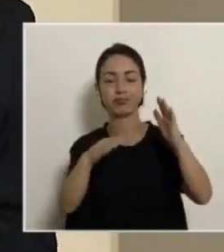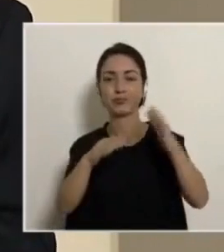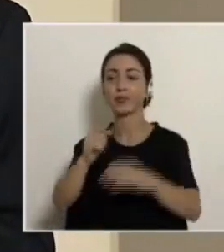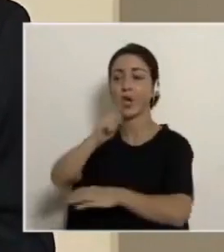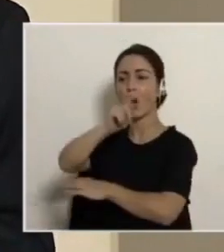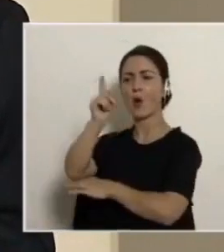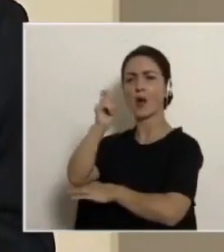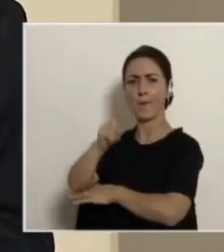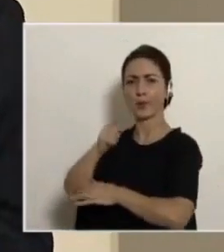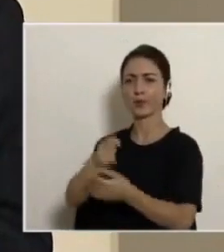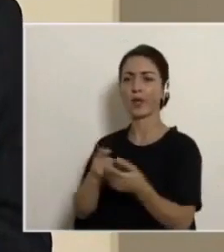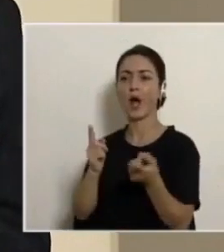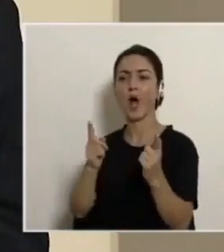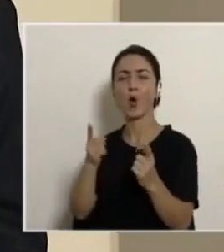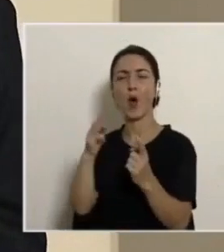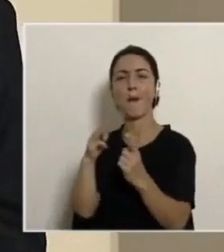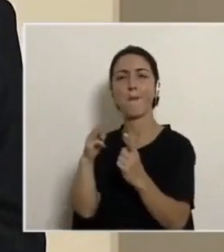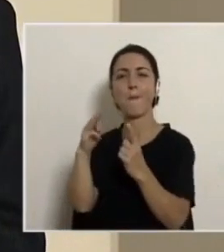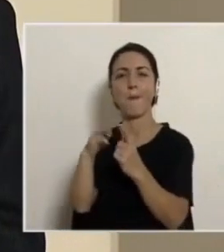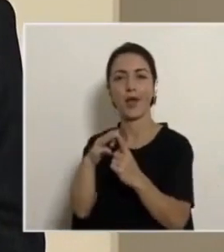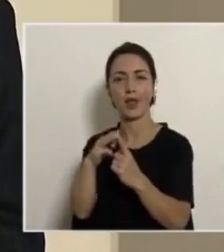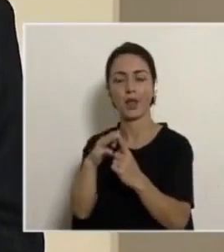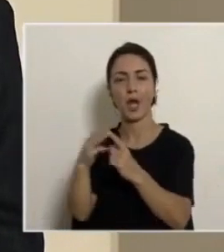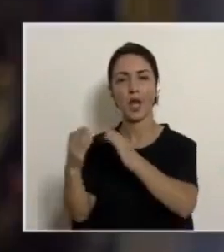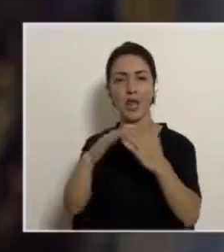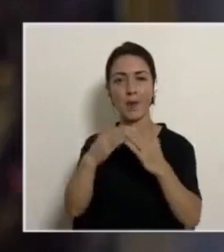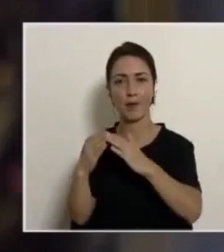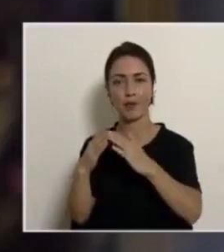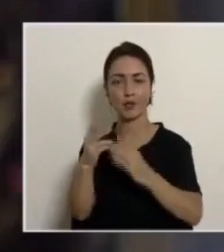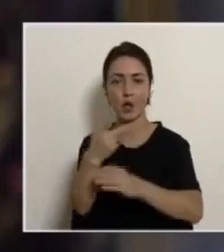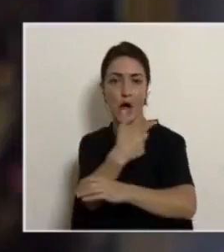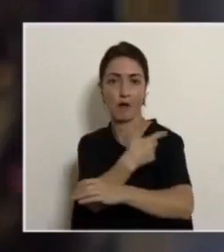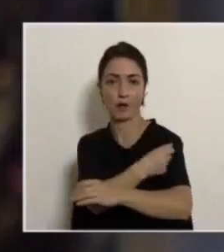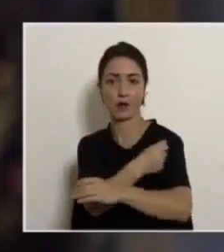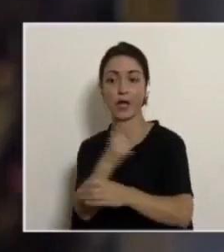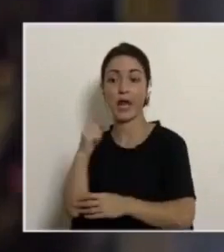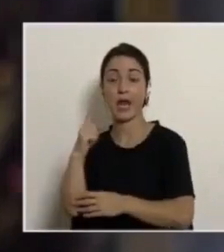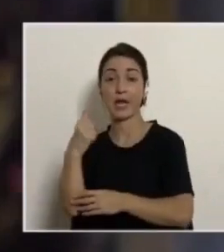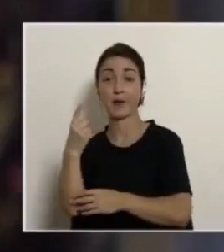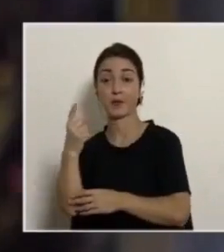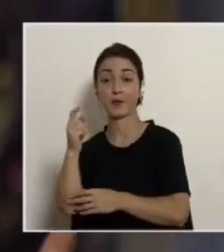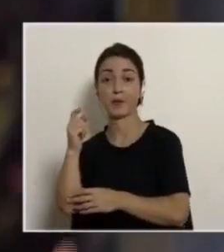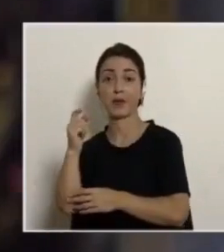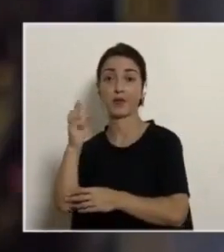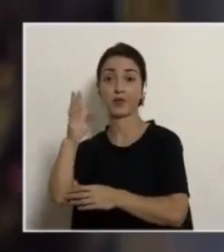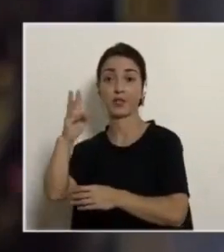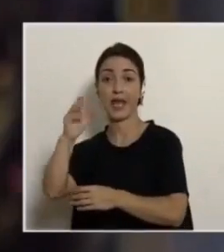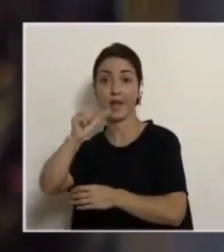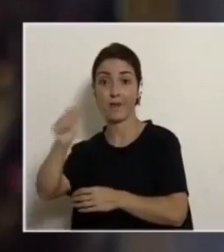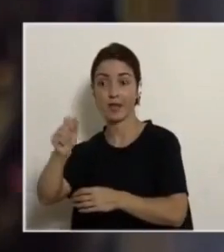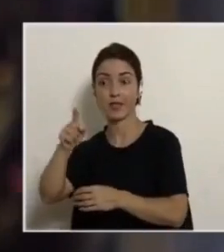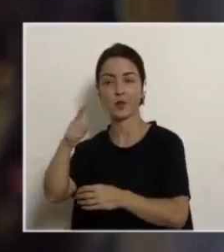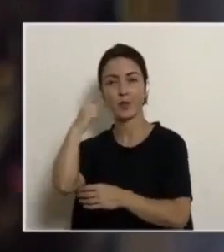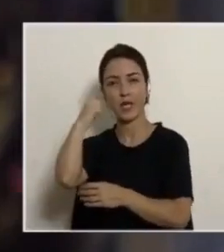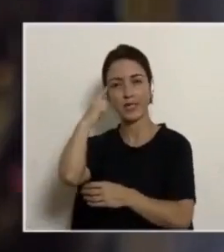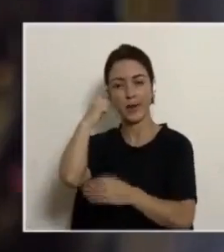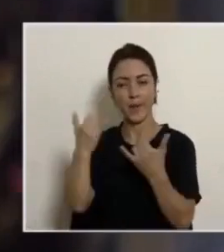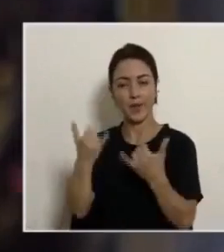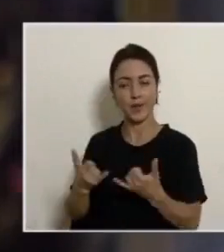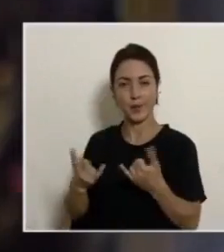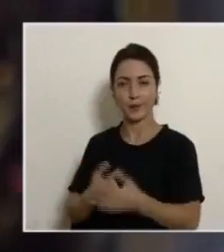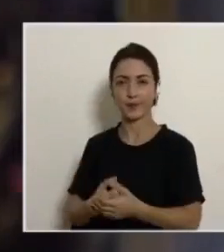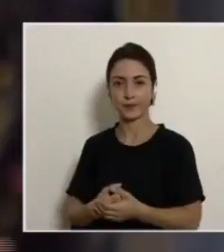consulta adicional. ¿Cuál es la meta de población a vacunar en el primer semestre que ustedes están calculando en este